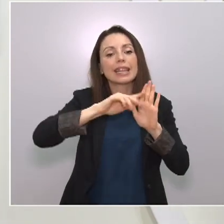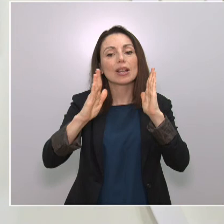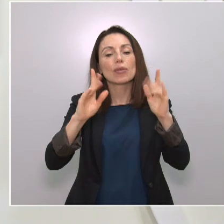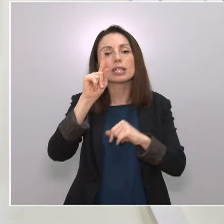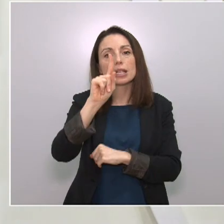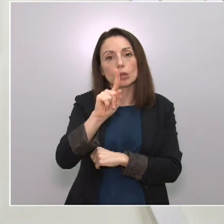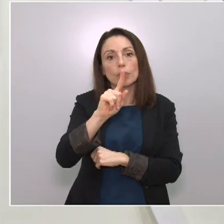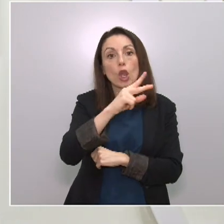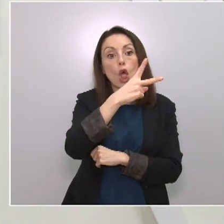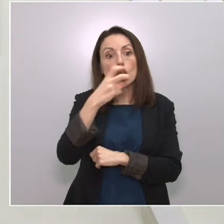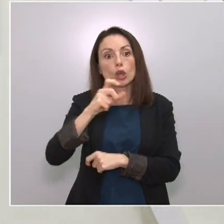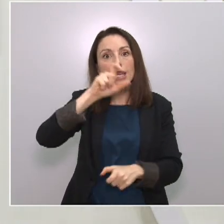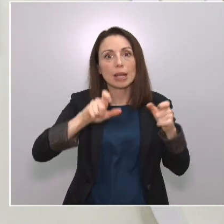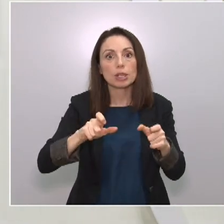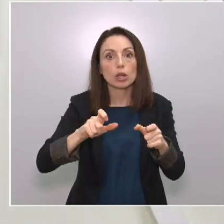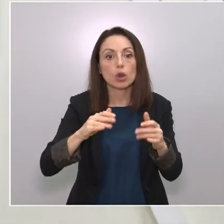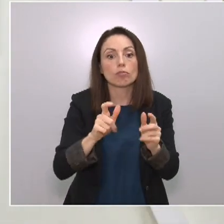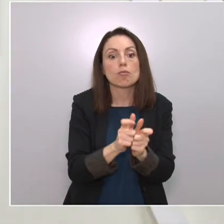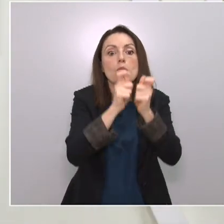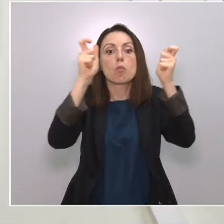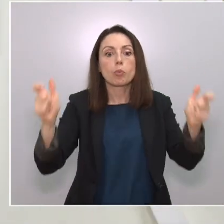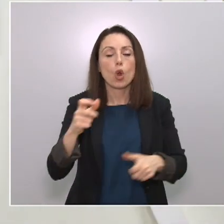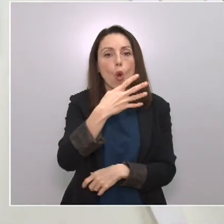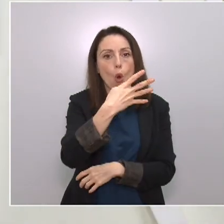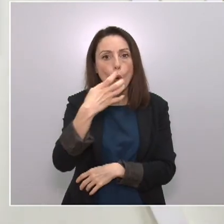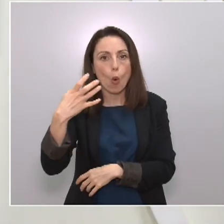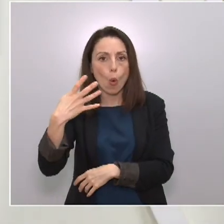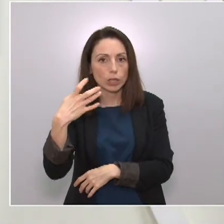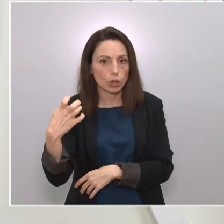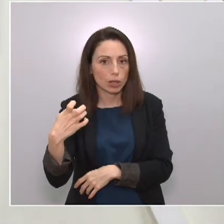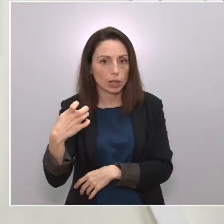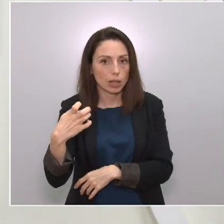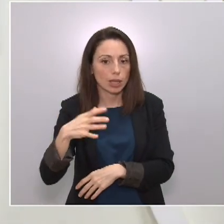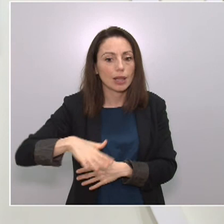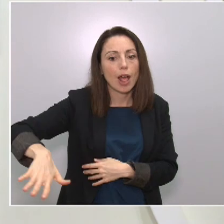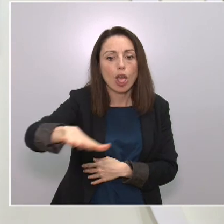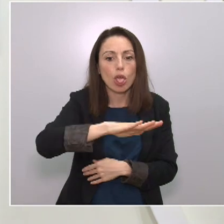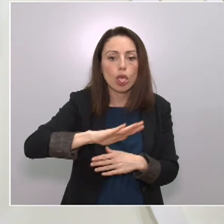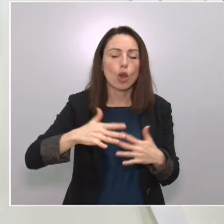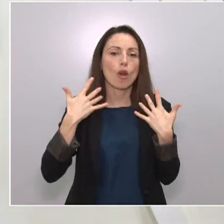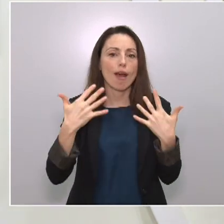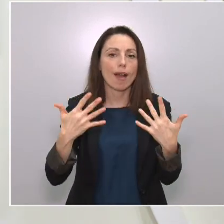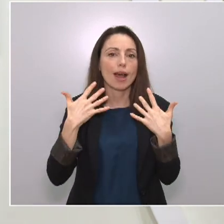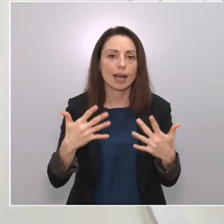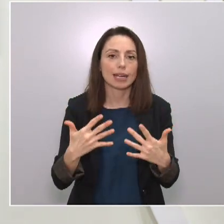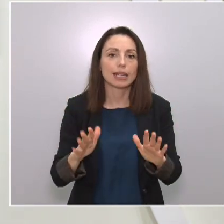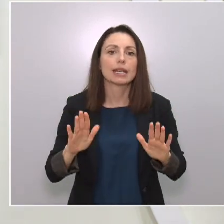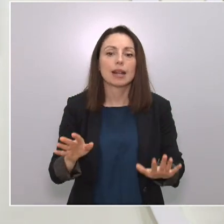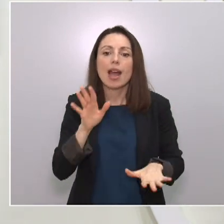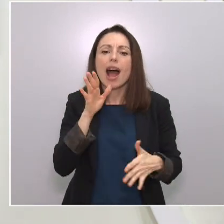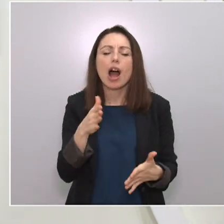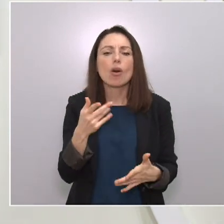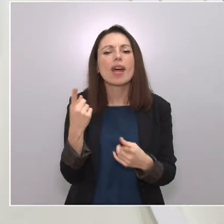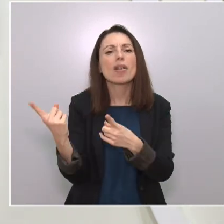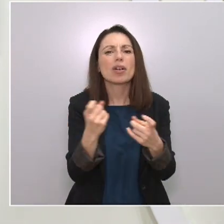permite no solo ya 200 personas, sino 400 en esos eventos al aire libre. Por lo tanto, la voluntad es buena, pero hay que pasar de las palabras a los hechos. Y